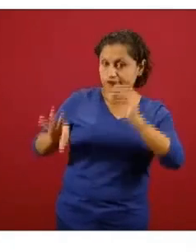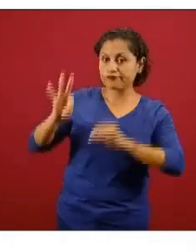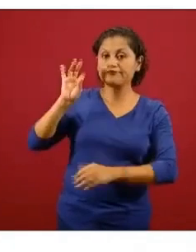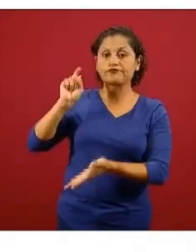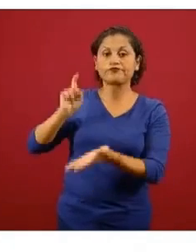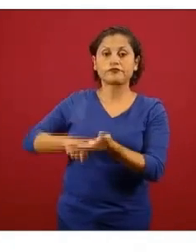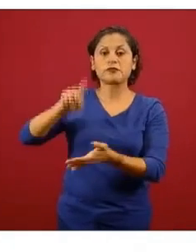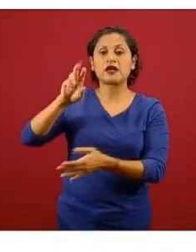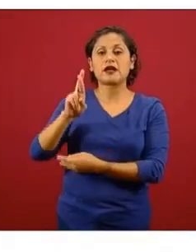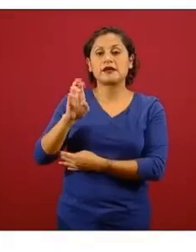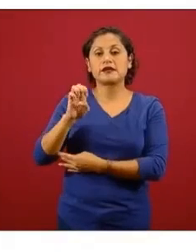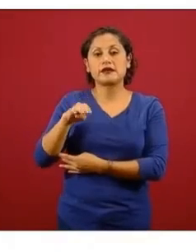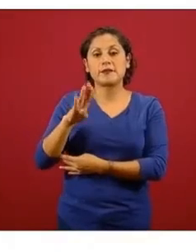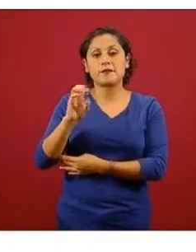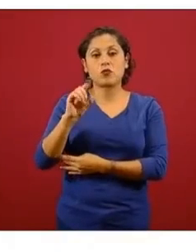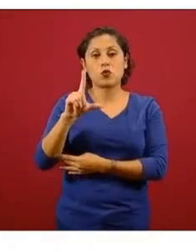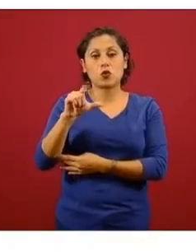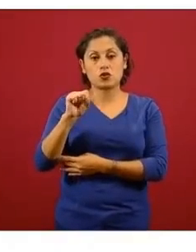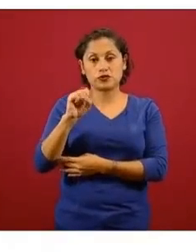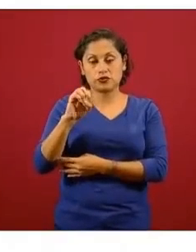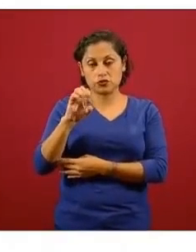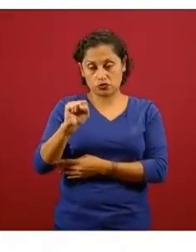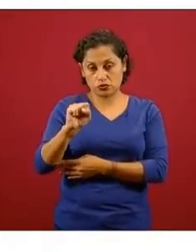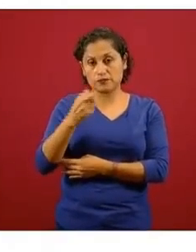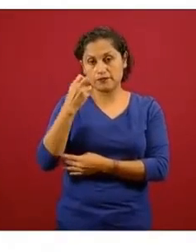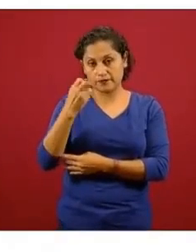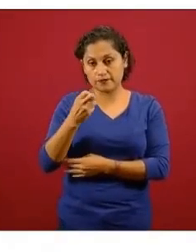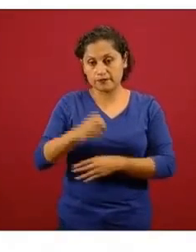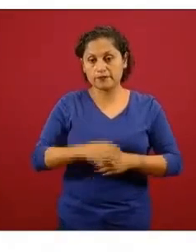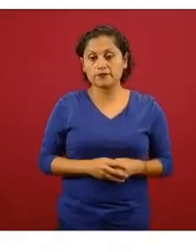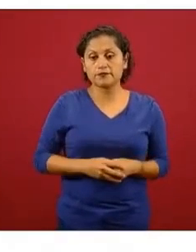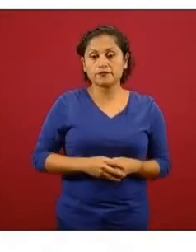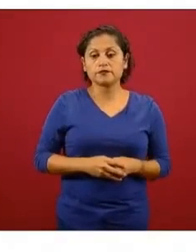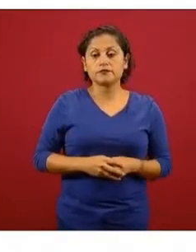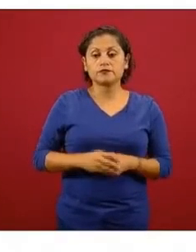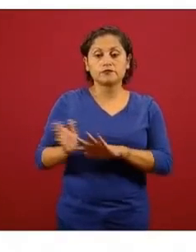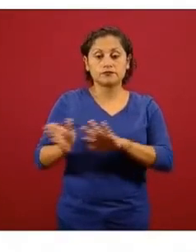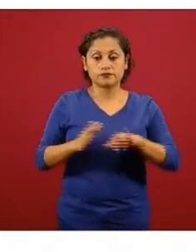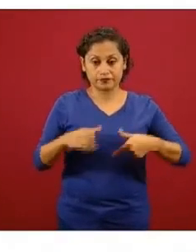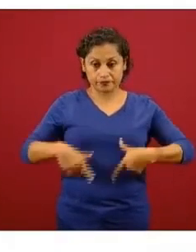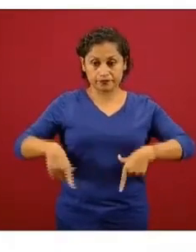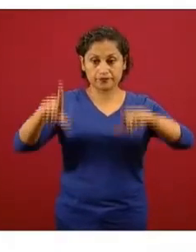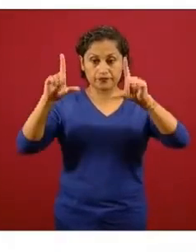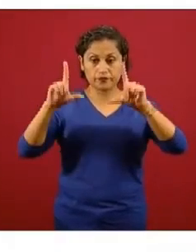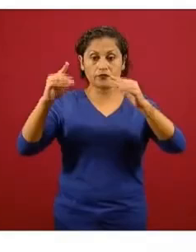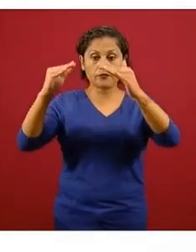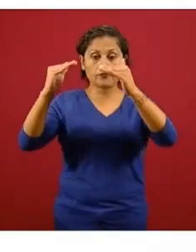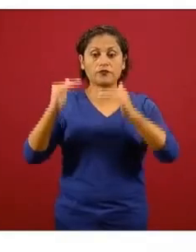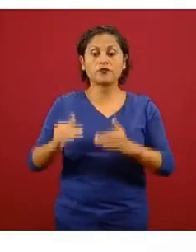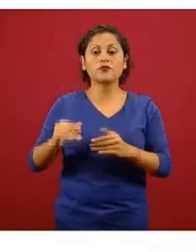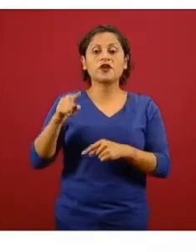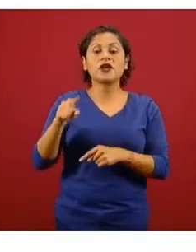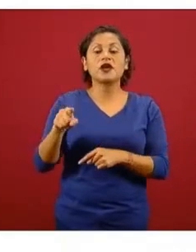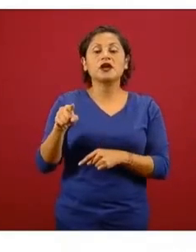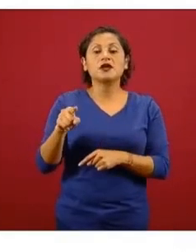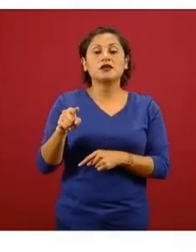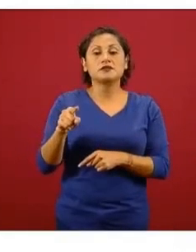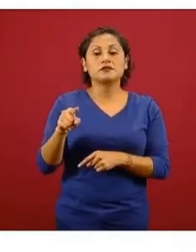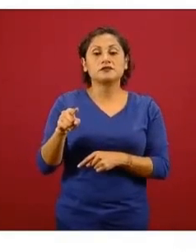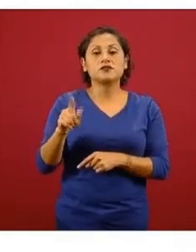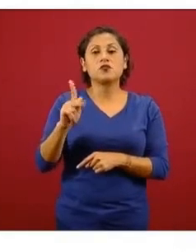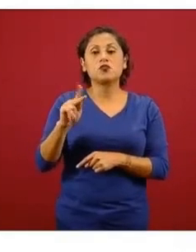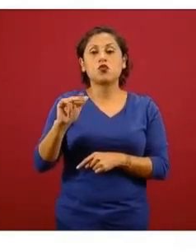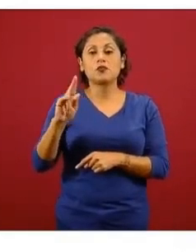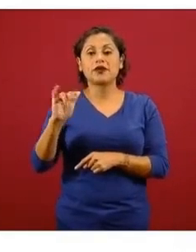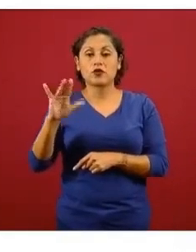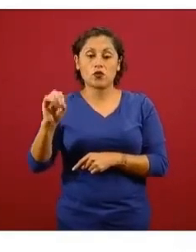que corresponde para este trámite. Tipo de solicitante, pues es público en general. Datos personales,